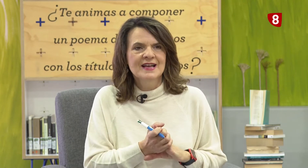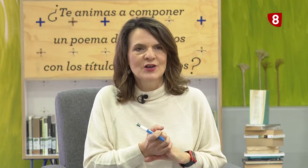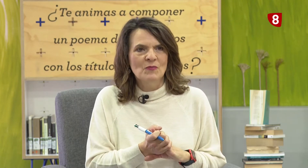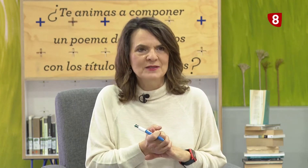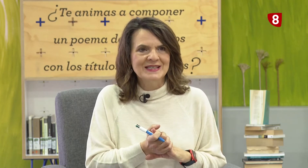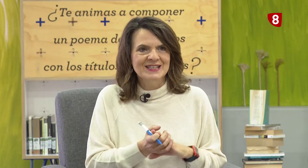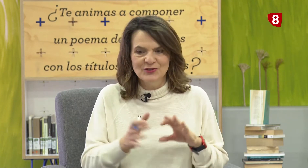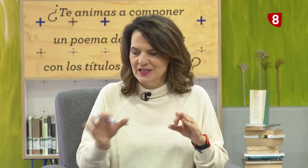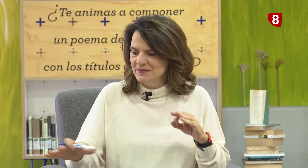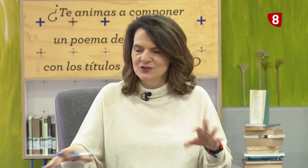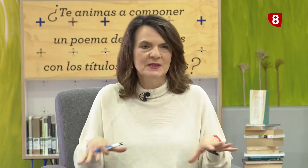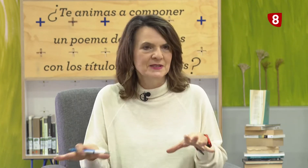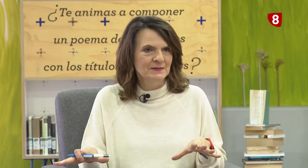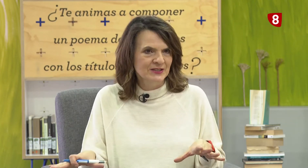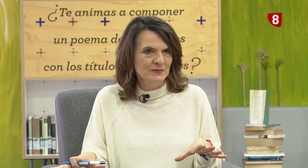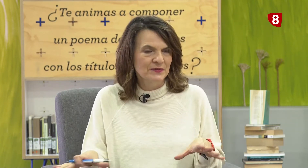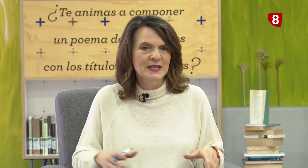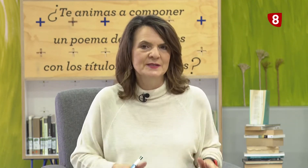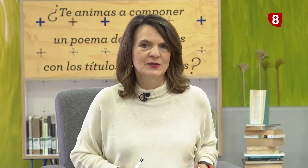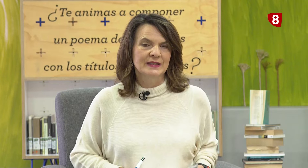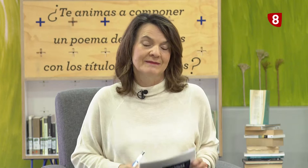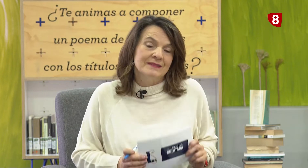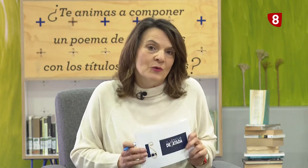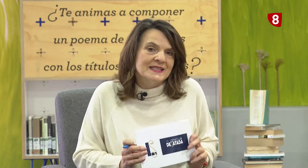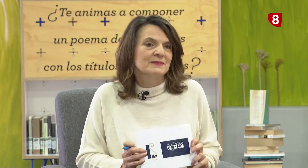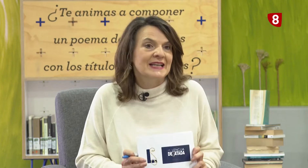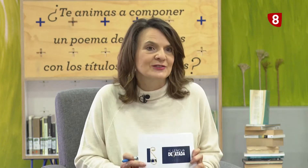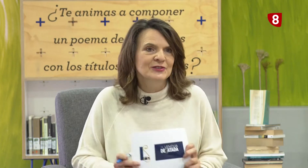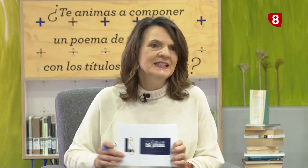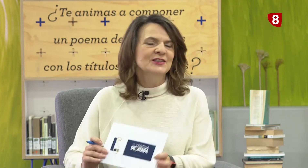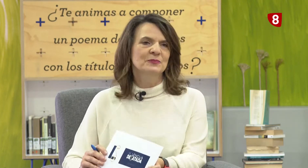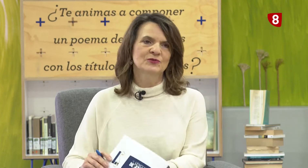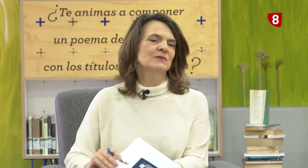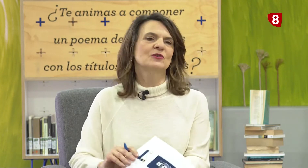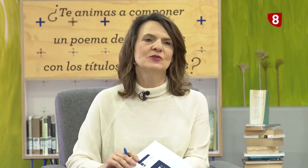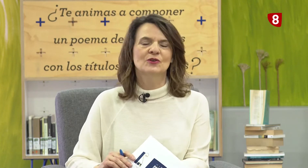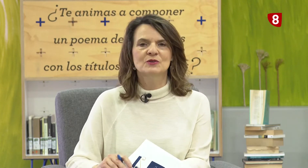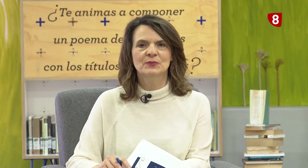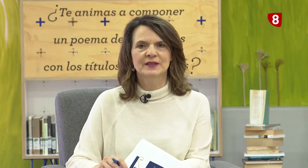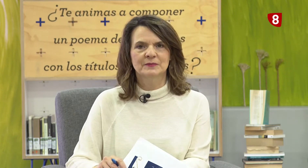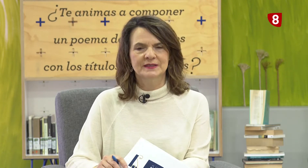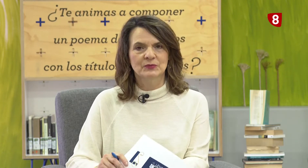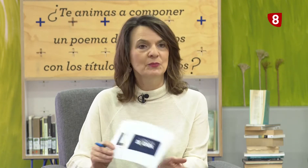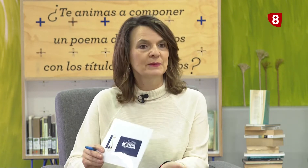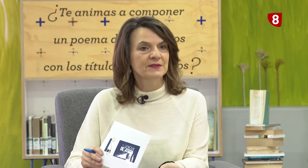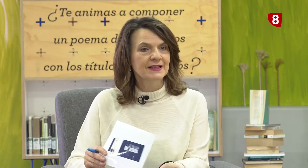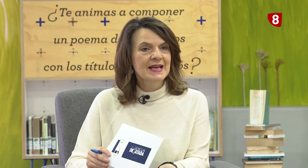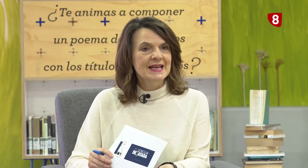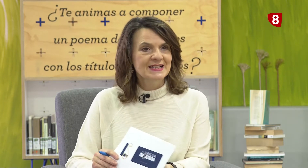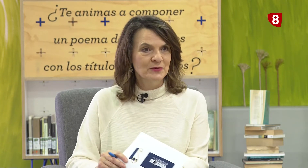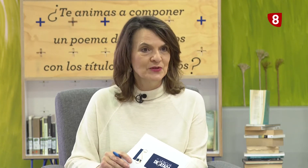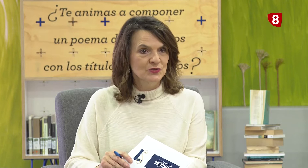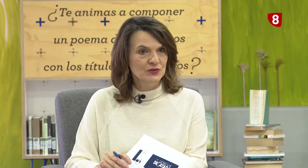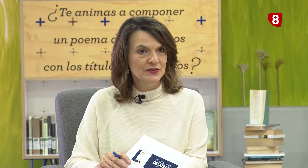quizá lo más básico, los elementos más visibles son más fáciles, pero lo más abstracto nos preguntamos cómo se puede interpretar. Bueno, para empezar,